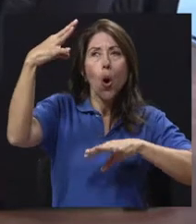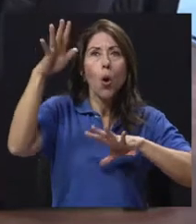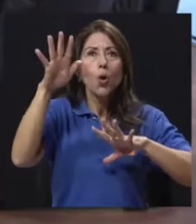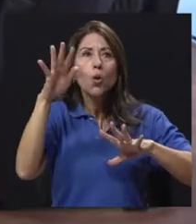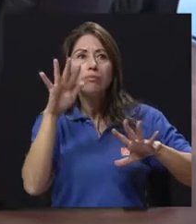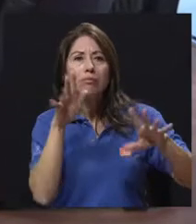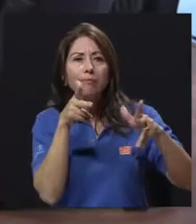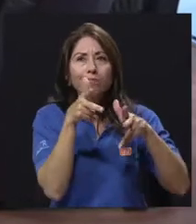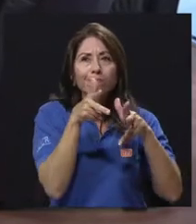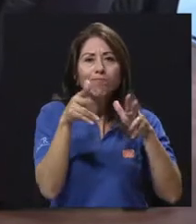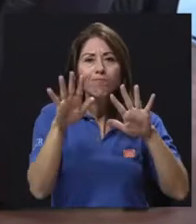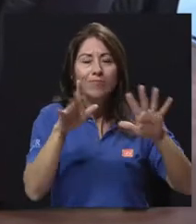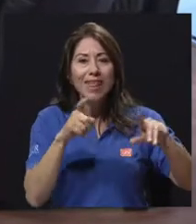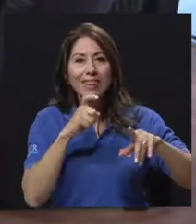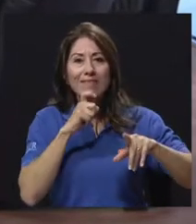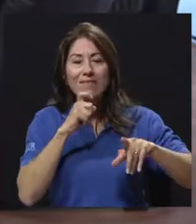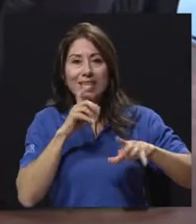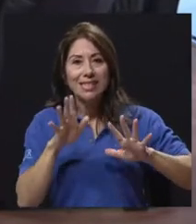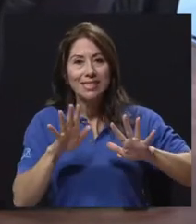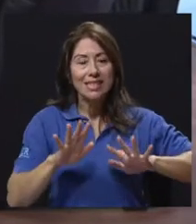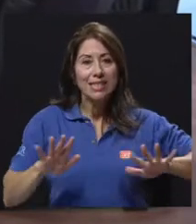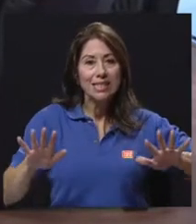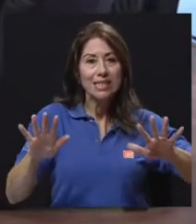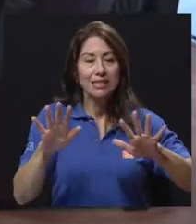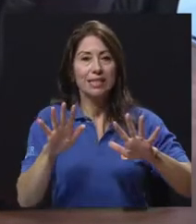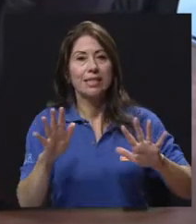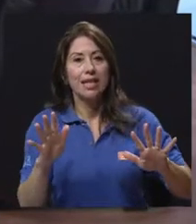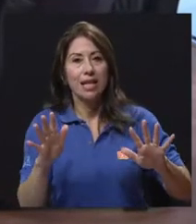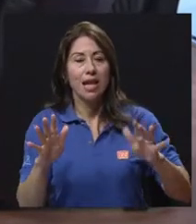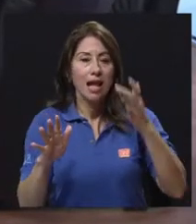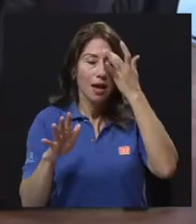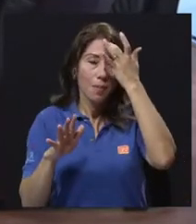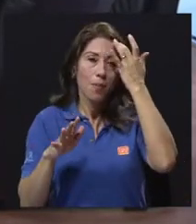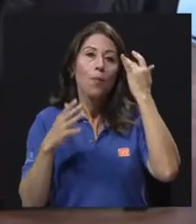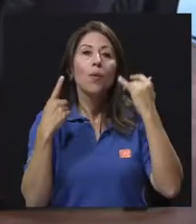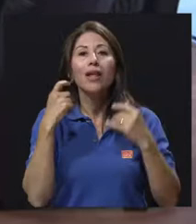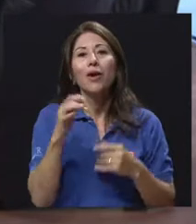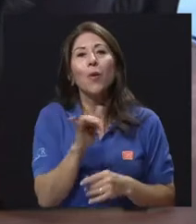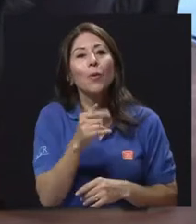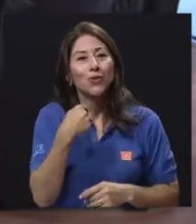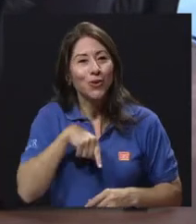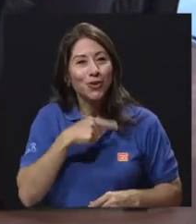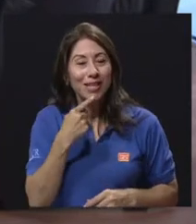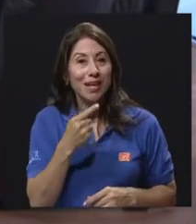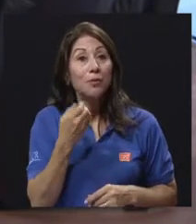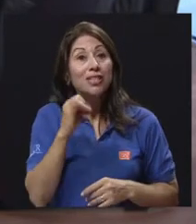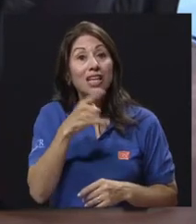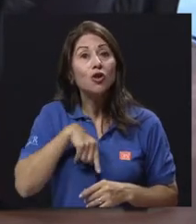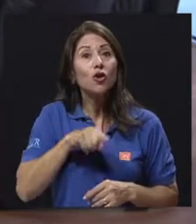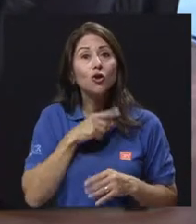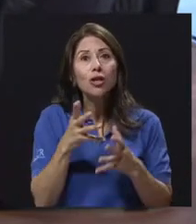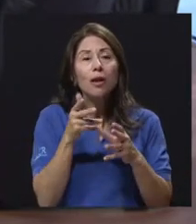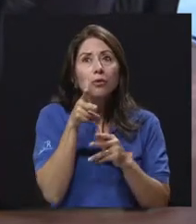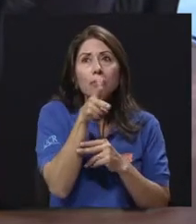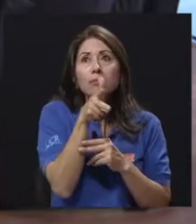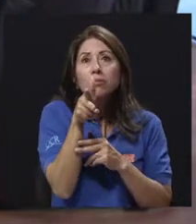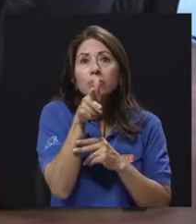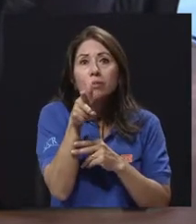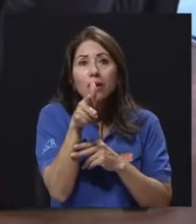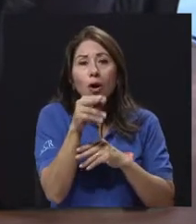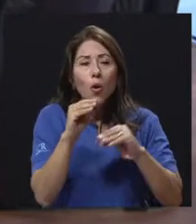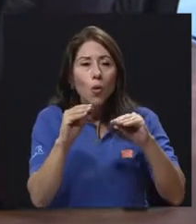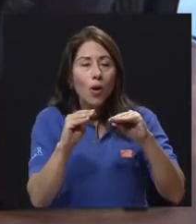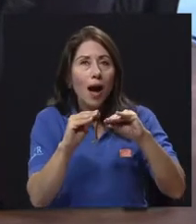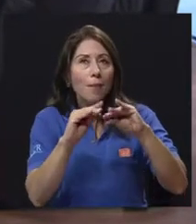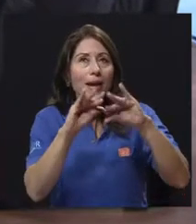difícil manejarlo, ¿verdad? No te des tanto chance. Como decíamos nosotros, íbamos a tomar un amanecer y como dice todo el mundo,